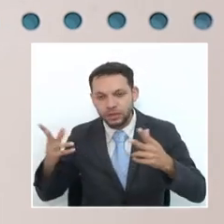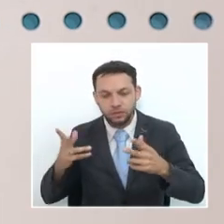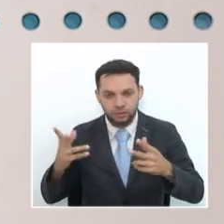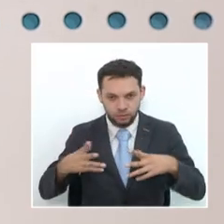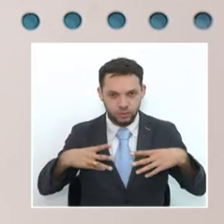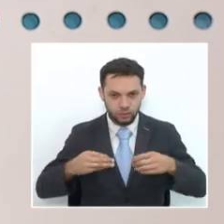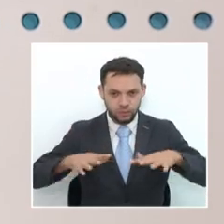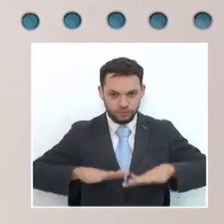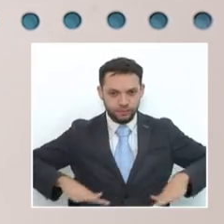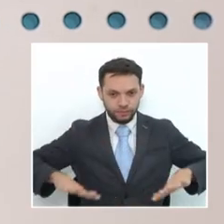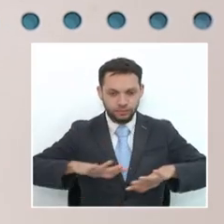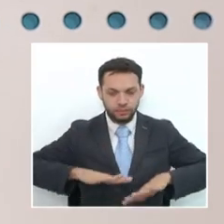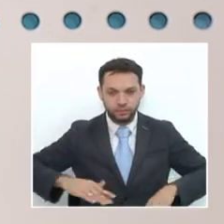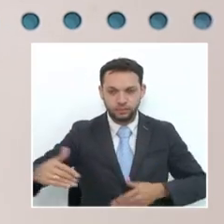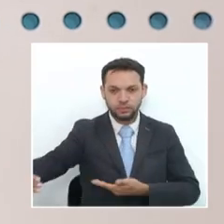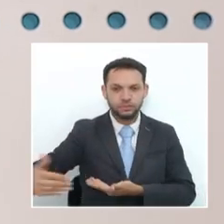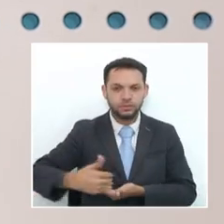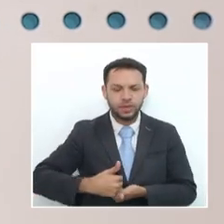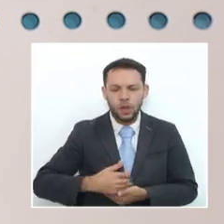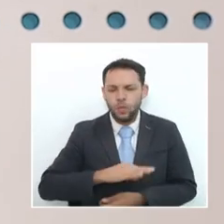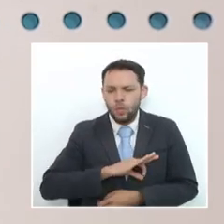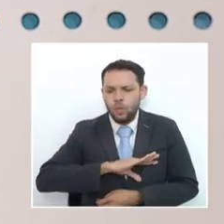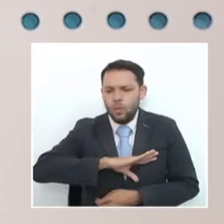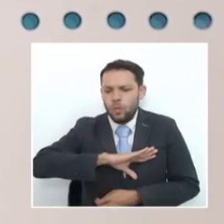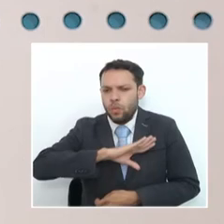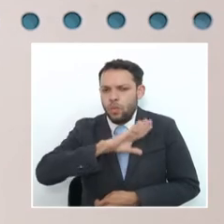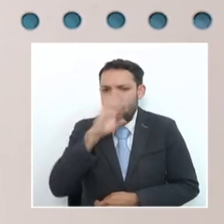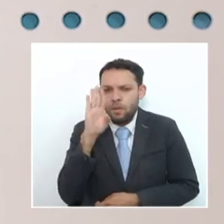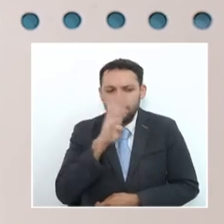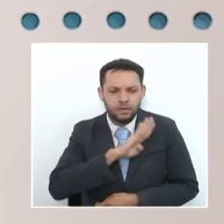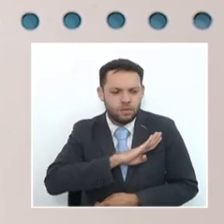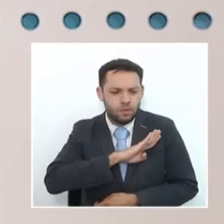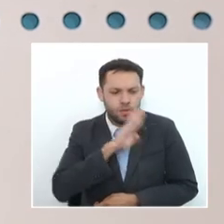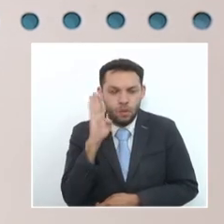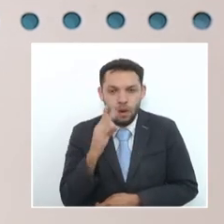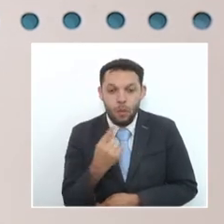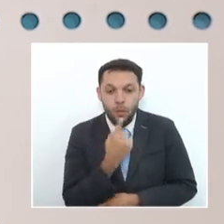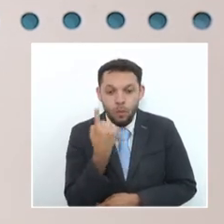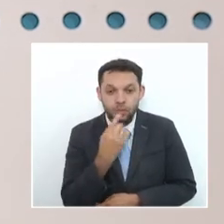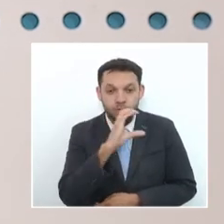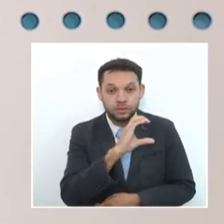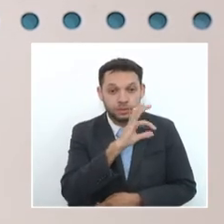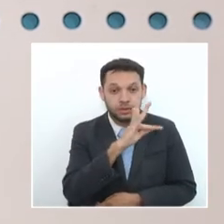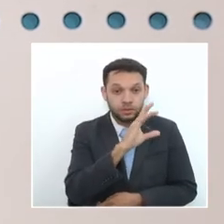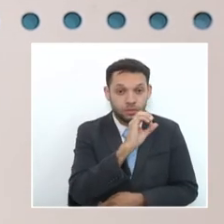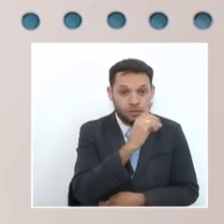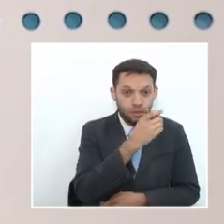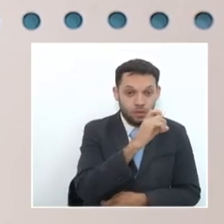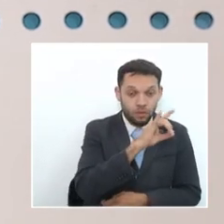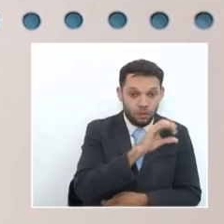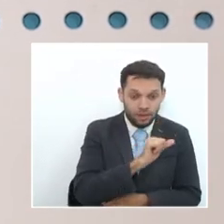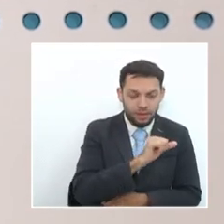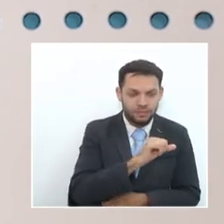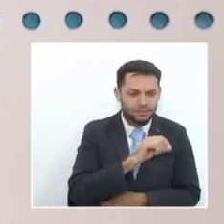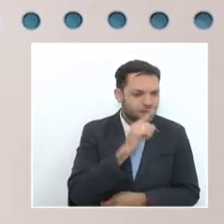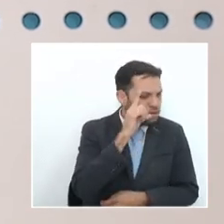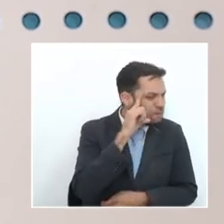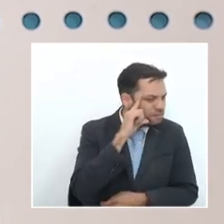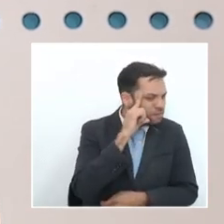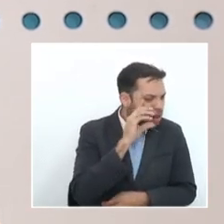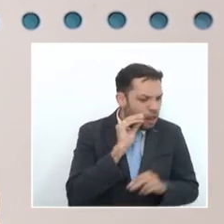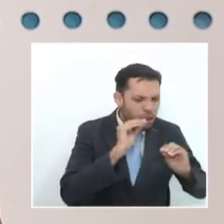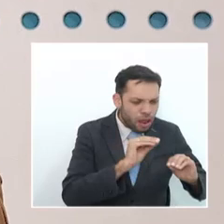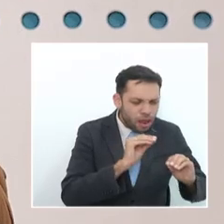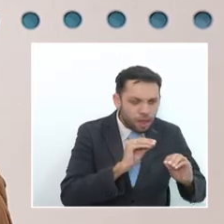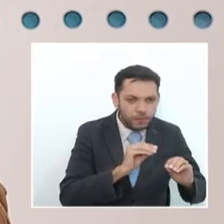salud nunca, nunca haremos una citología sola. El programa de ginecología en el Parque de la Salud